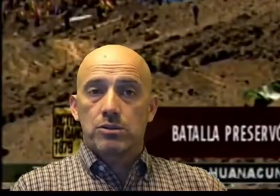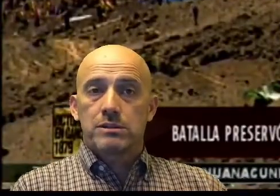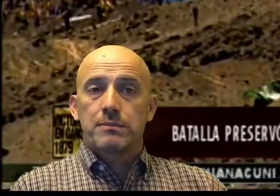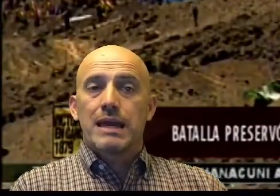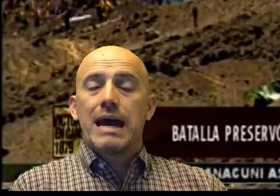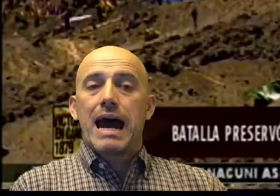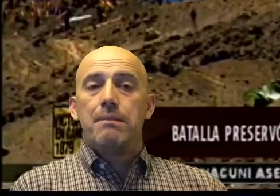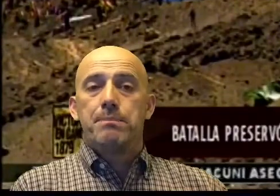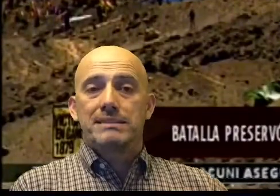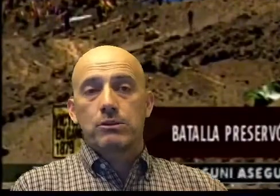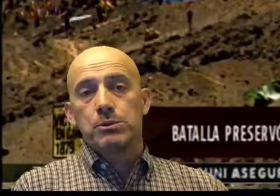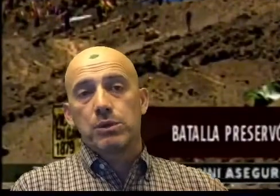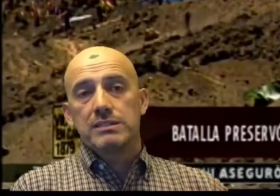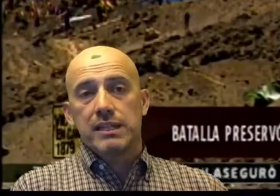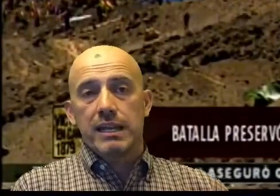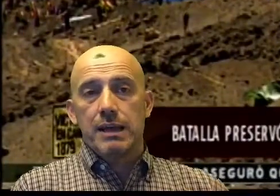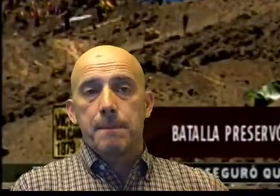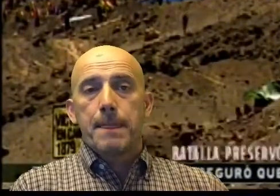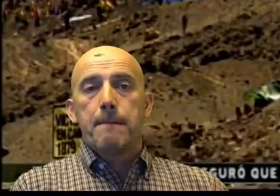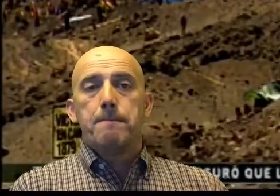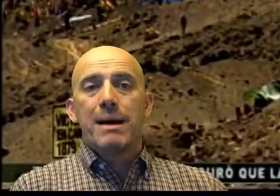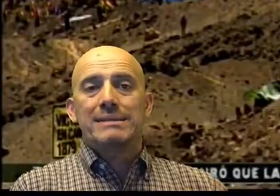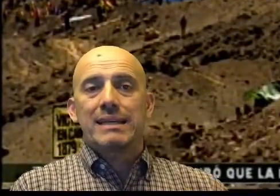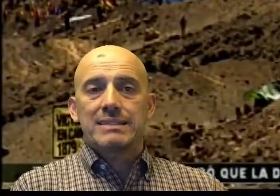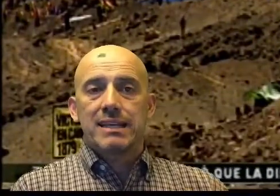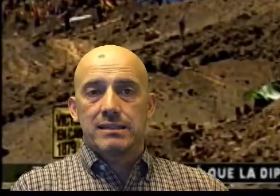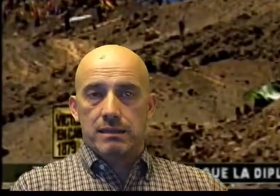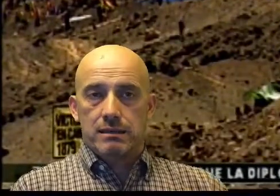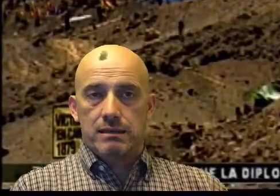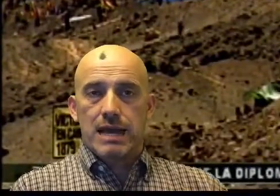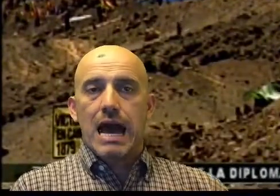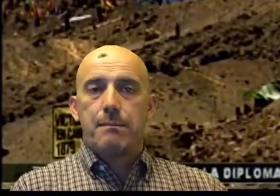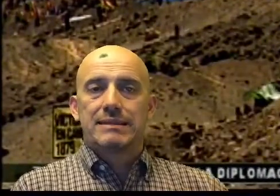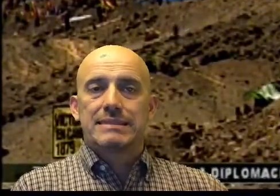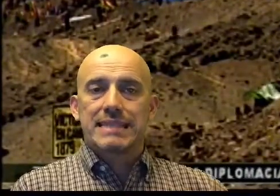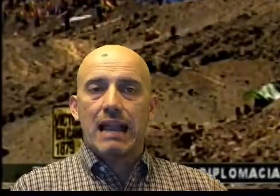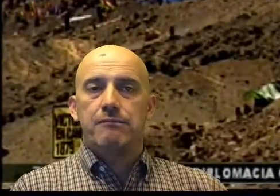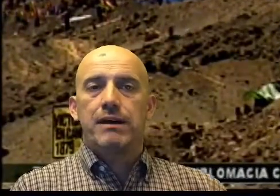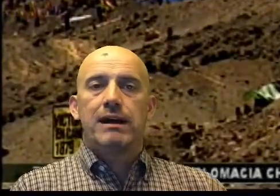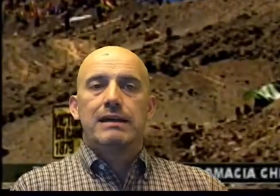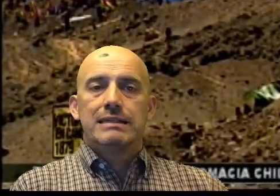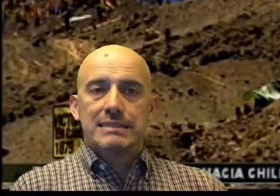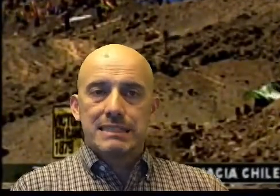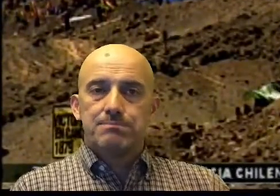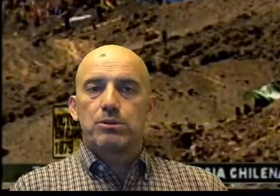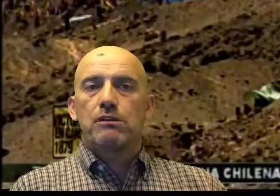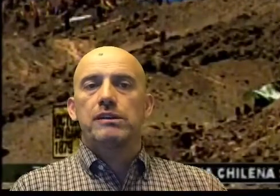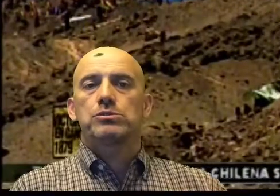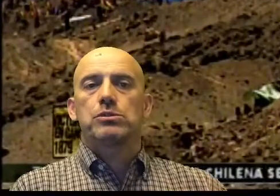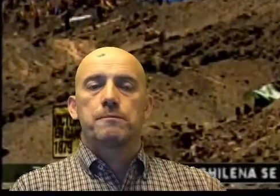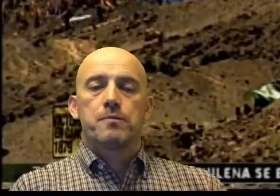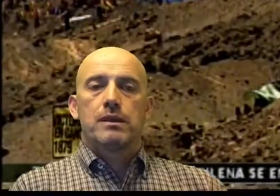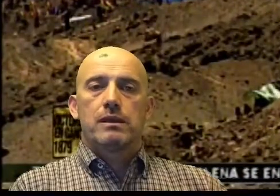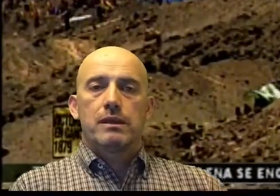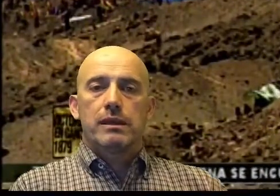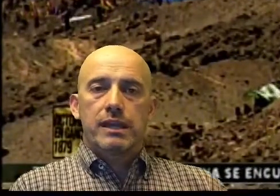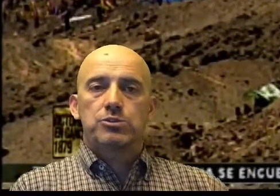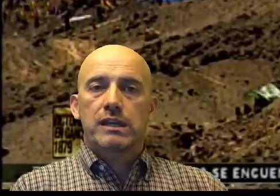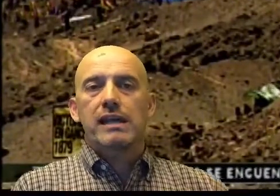vean los chilenos al pasar una unidad chilena matan a siete a mansalva sin previo aviso